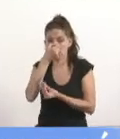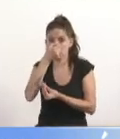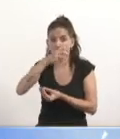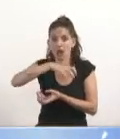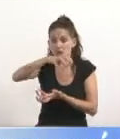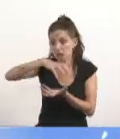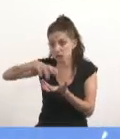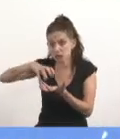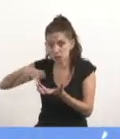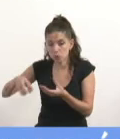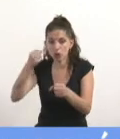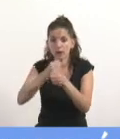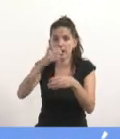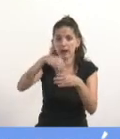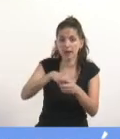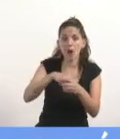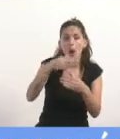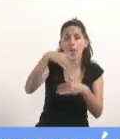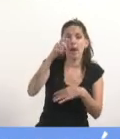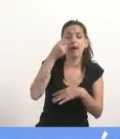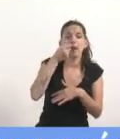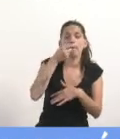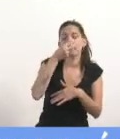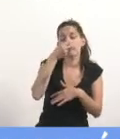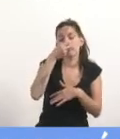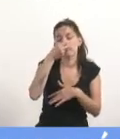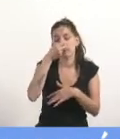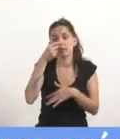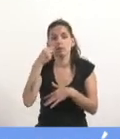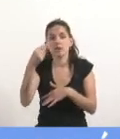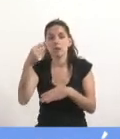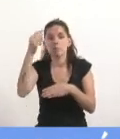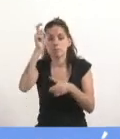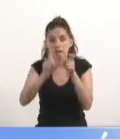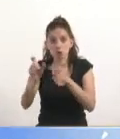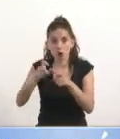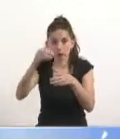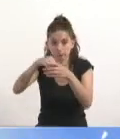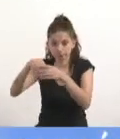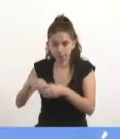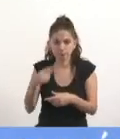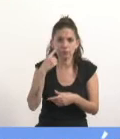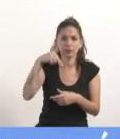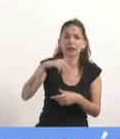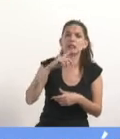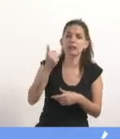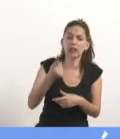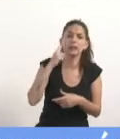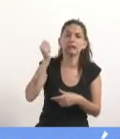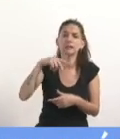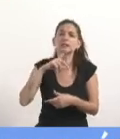trabajan más de 1.300 personas, pero además tenemos universidades, tenemos el INTA, el INTI, donde también hay